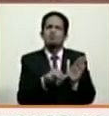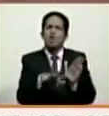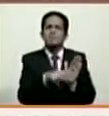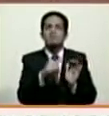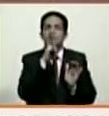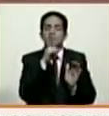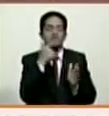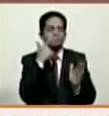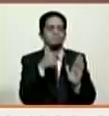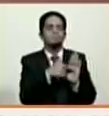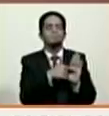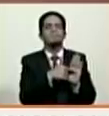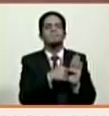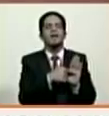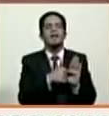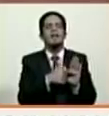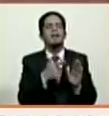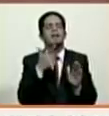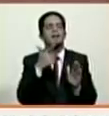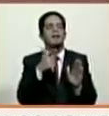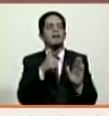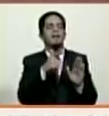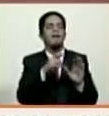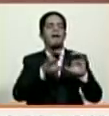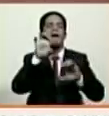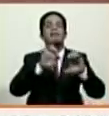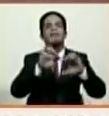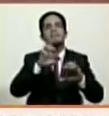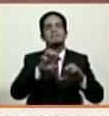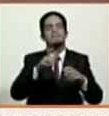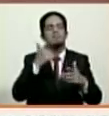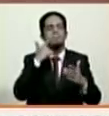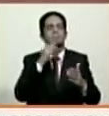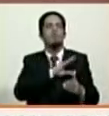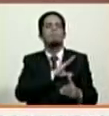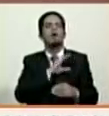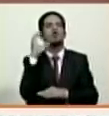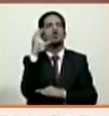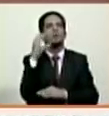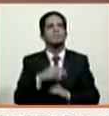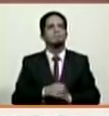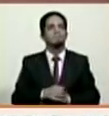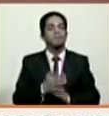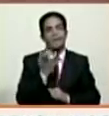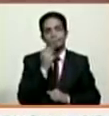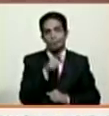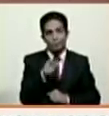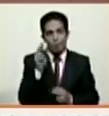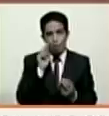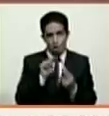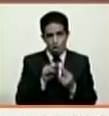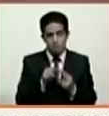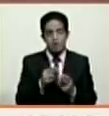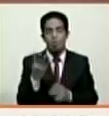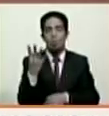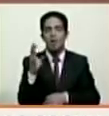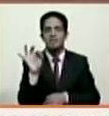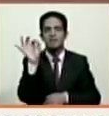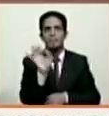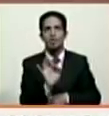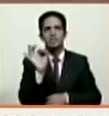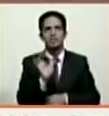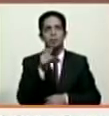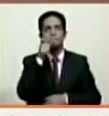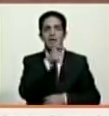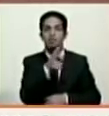Administrativo Nacional de Estadística de Colombia. Para quien no lo sepa, el 40% de los